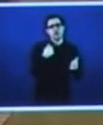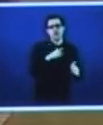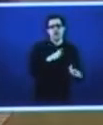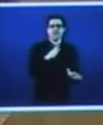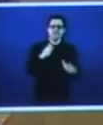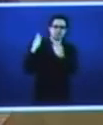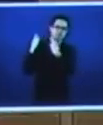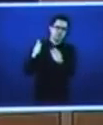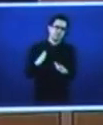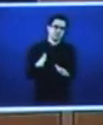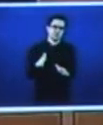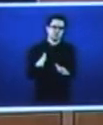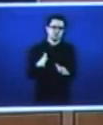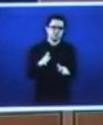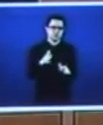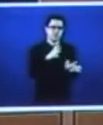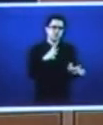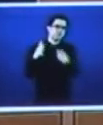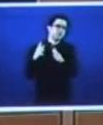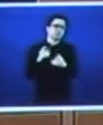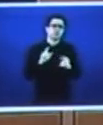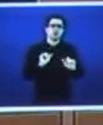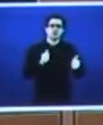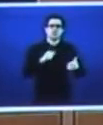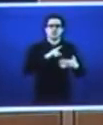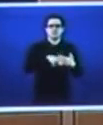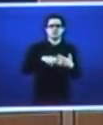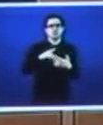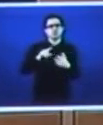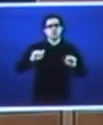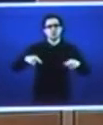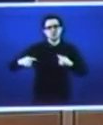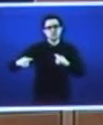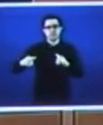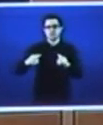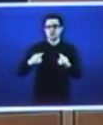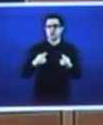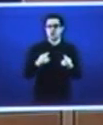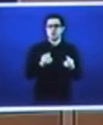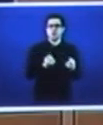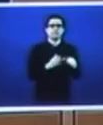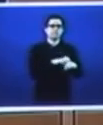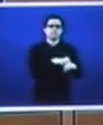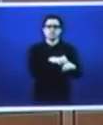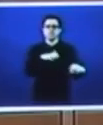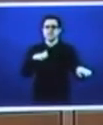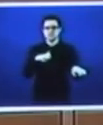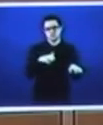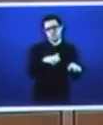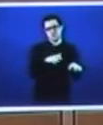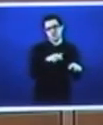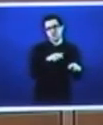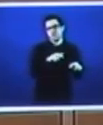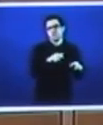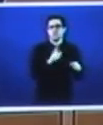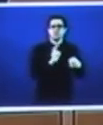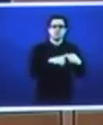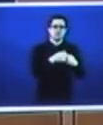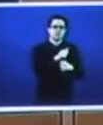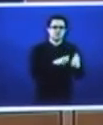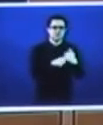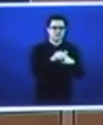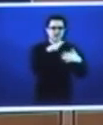suscribiron boa parte das preferentes que hoxe son obxeto de esta pregunta. E non ven dunha única